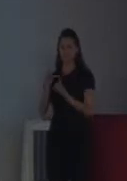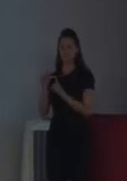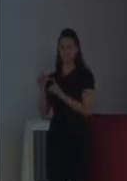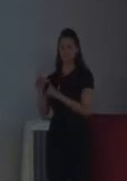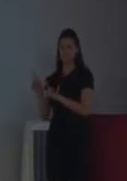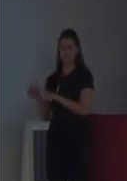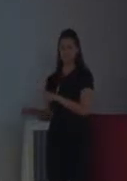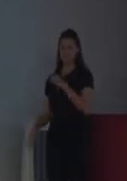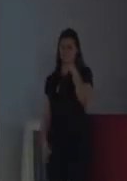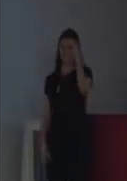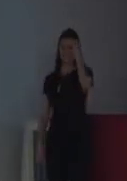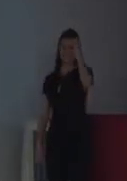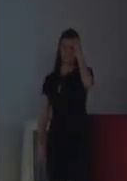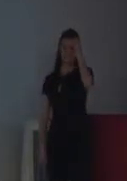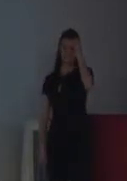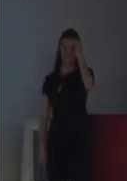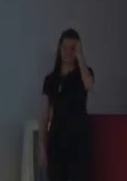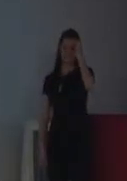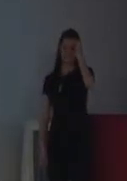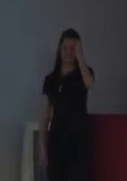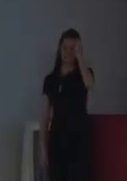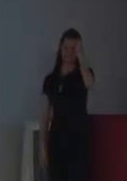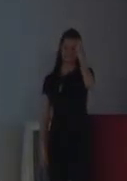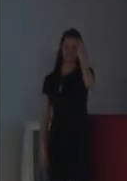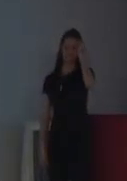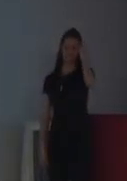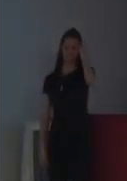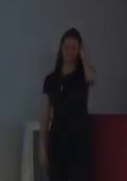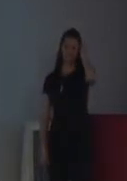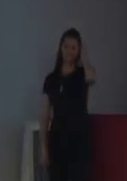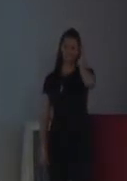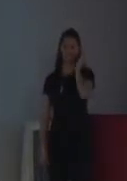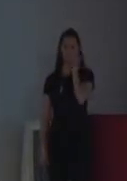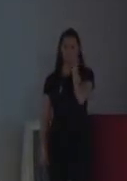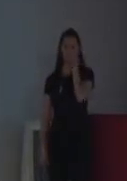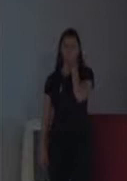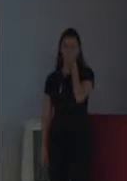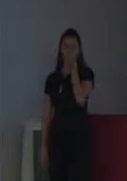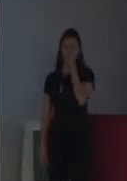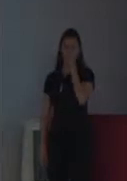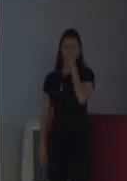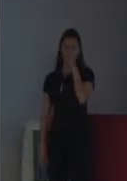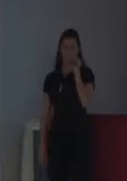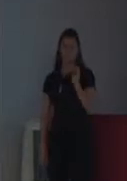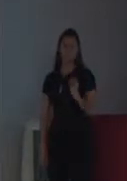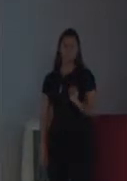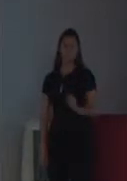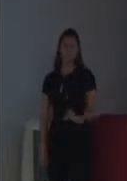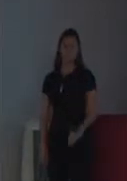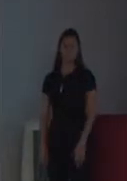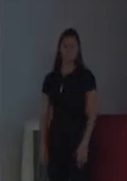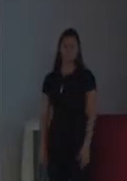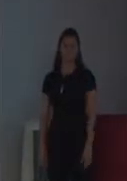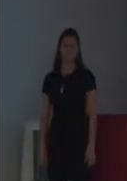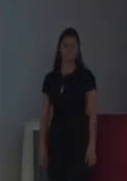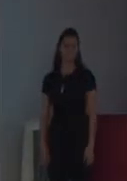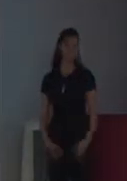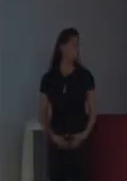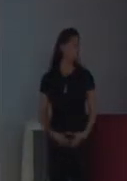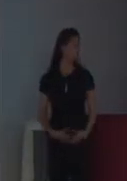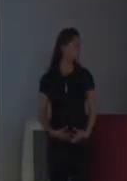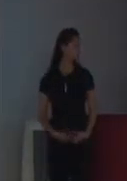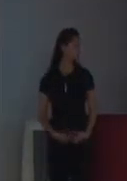Aquí vemos entonces que nace un nuevo órgano y es la Comisión Nacional